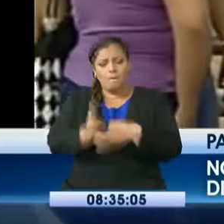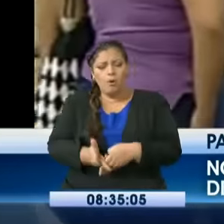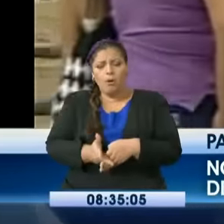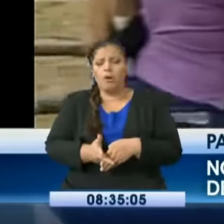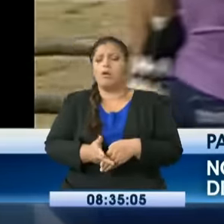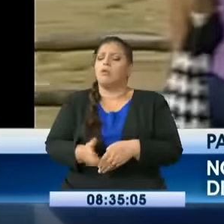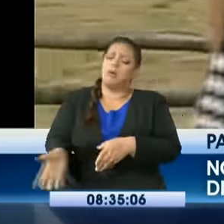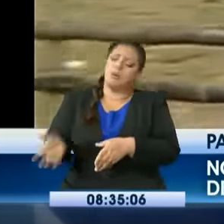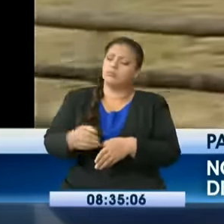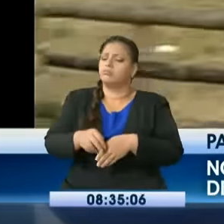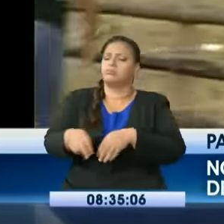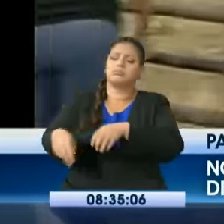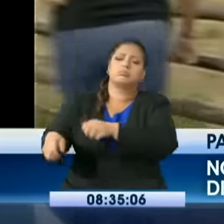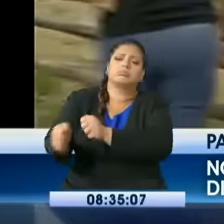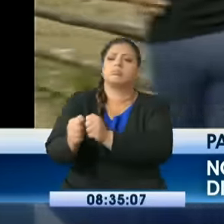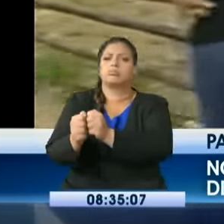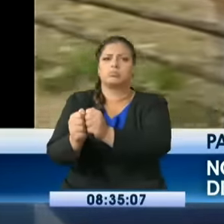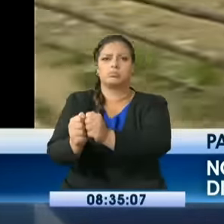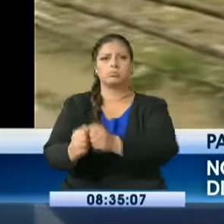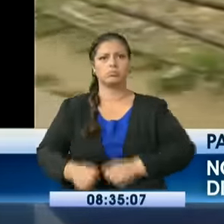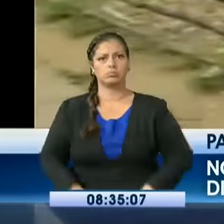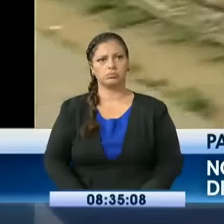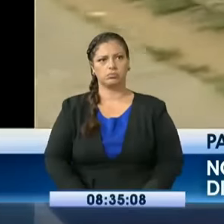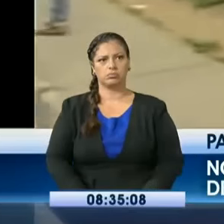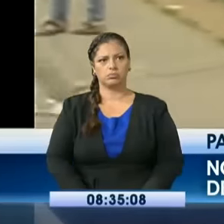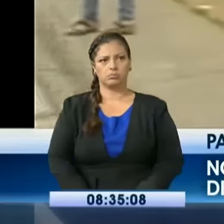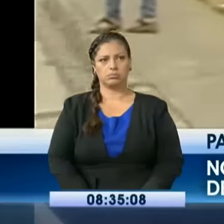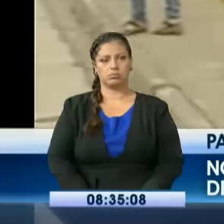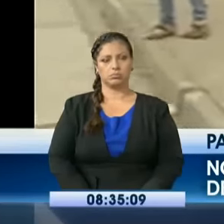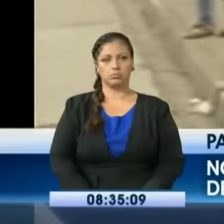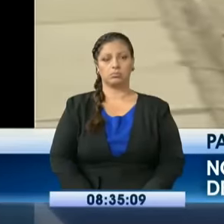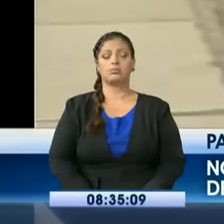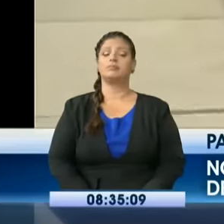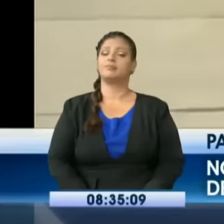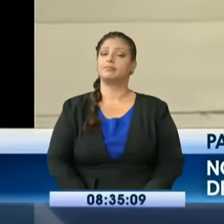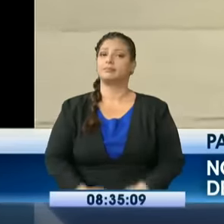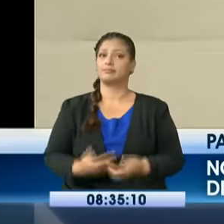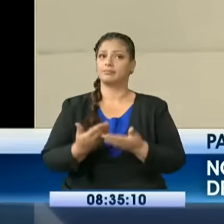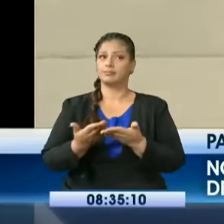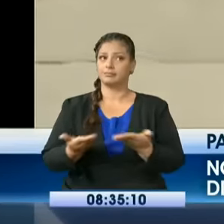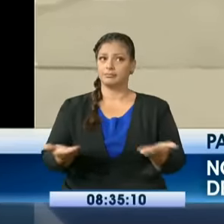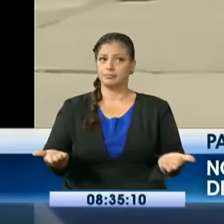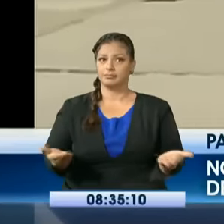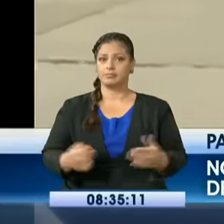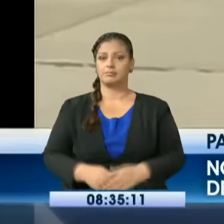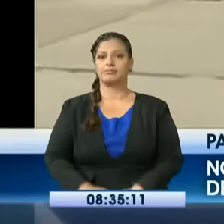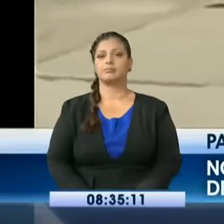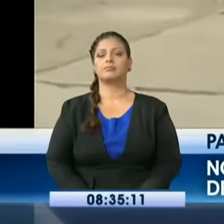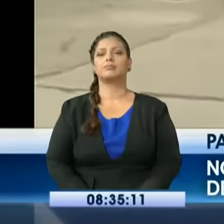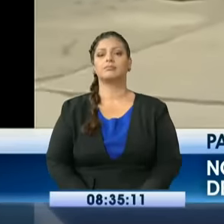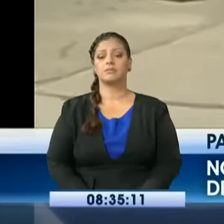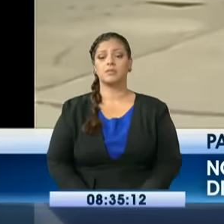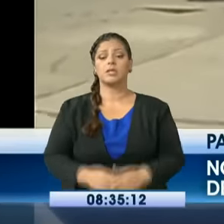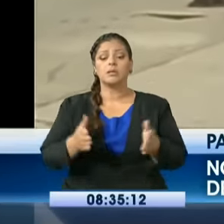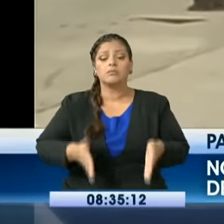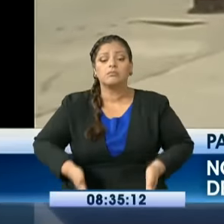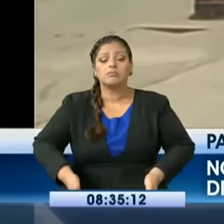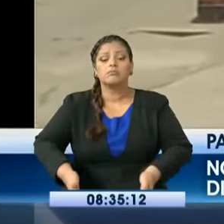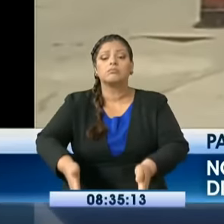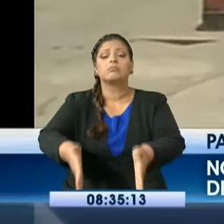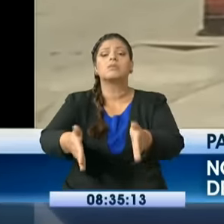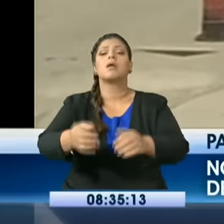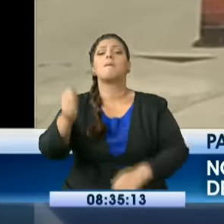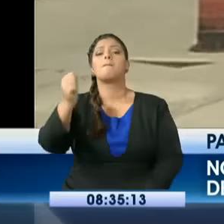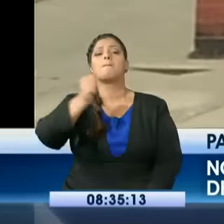una obstaculización de vía lo que estoy haciendo. Estoy obstaculizando en la vía pública, no de la ciudadela. Las calles